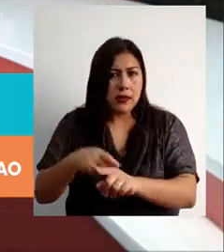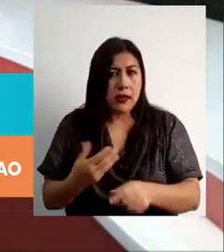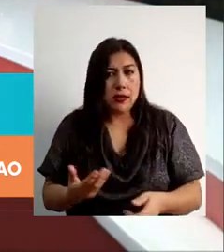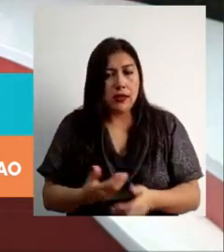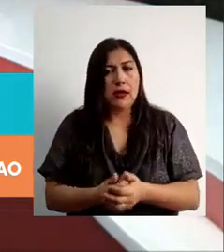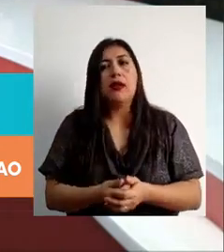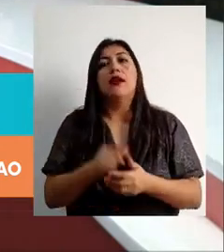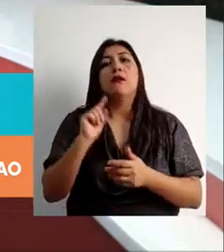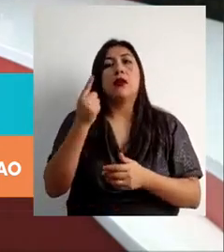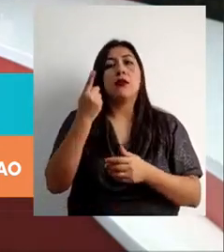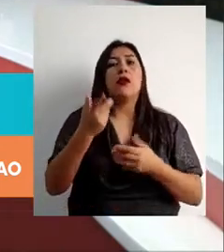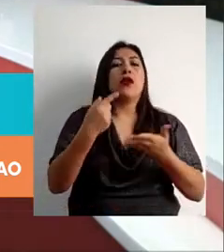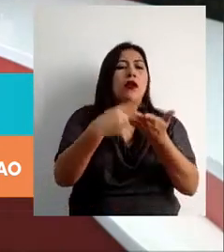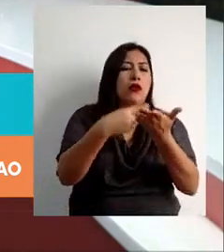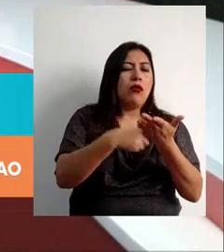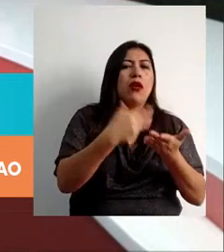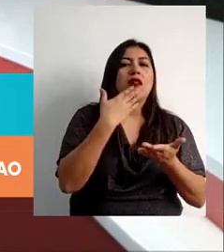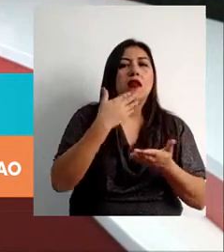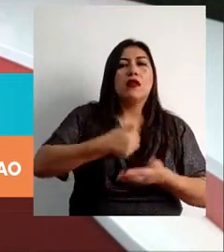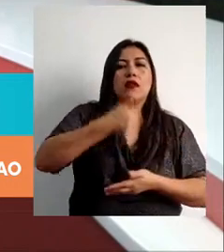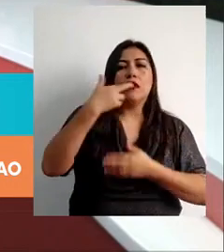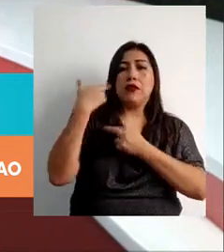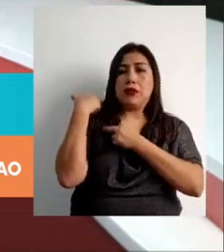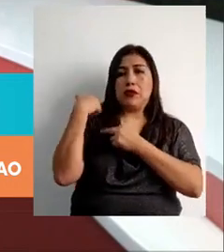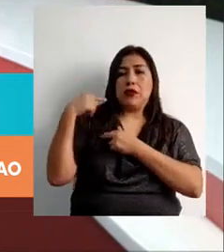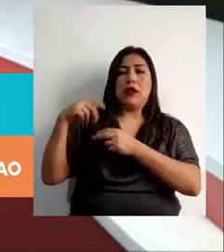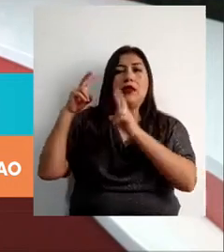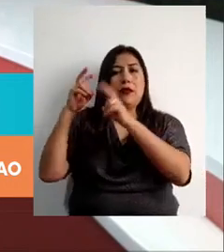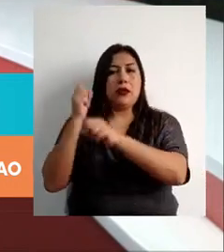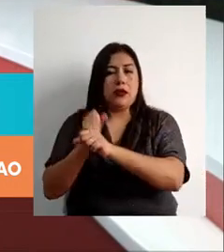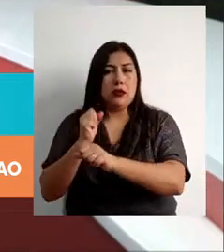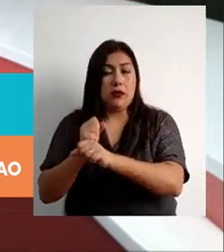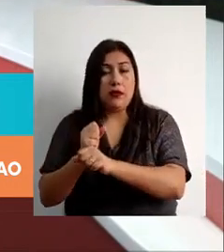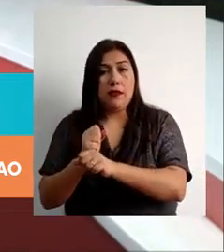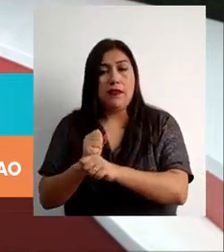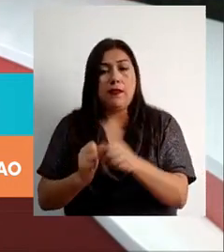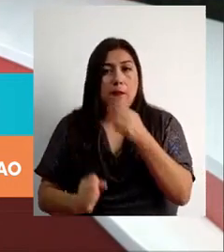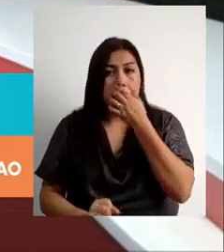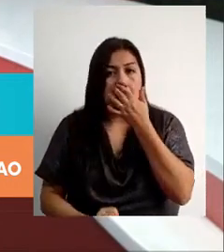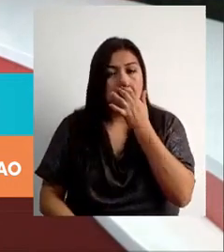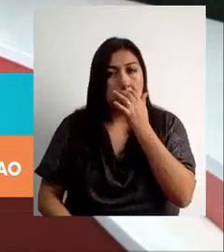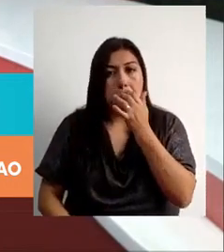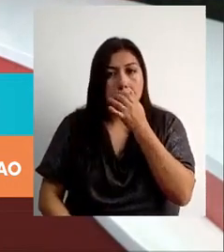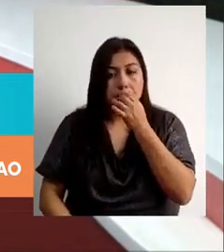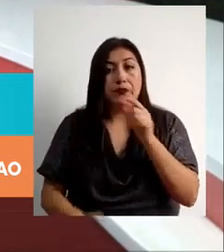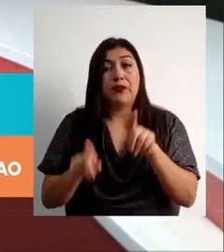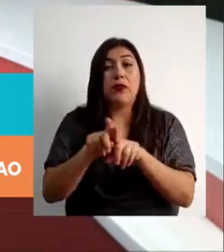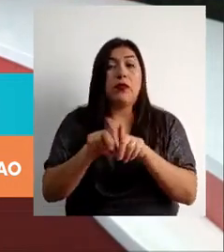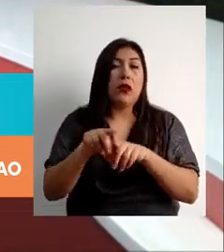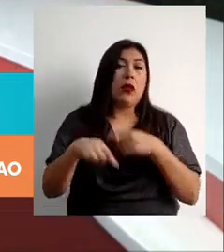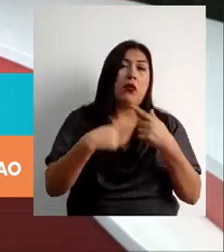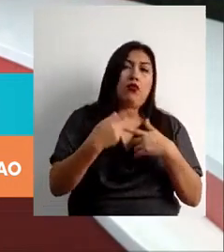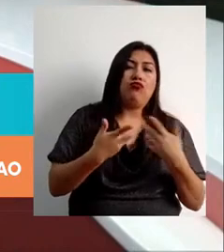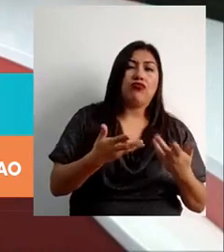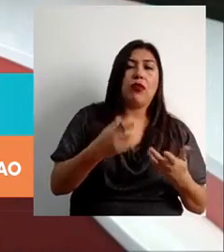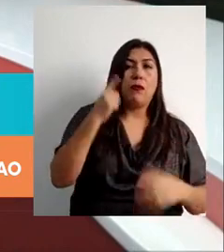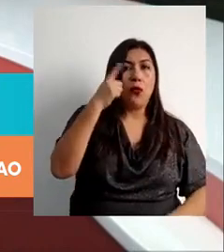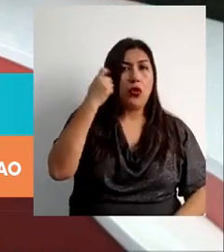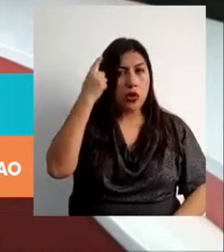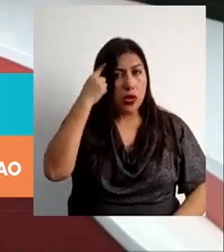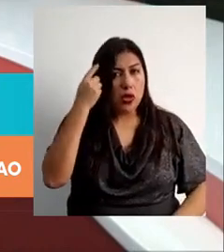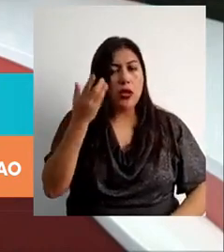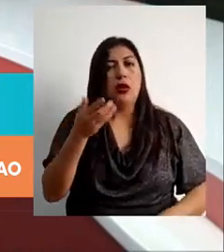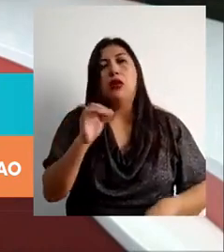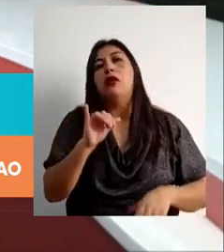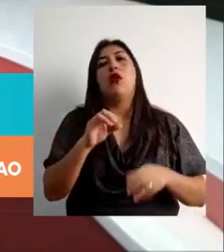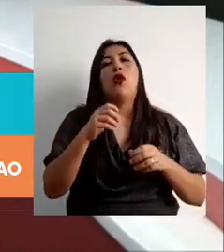coordinación con la Dirección Regional de Trabajo y también como política o práctica de la